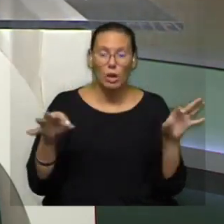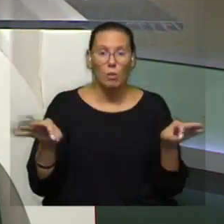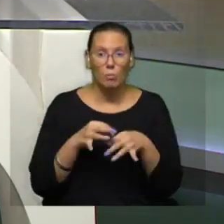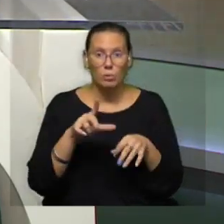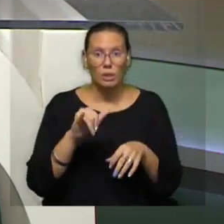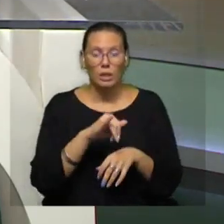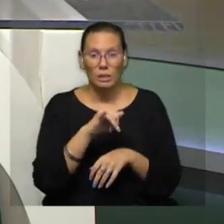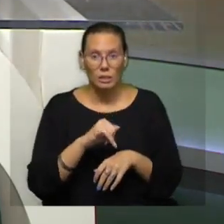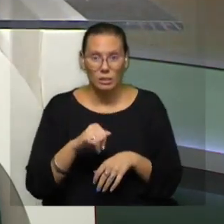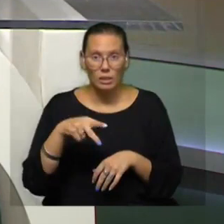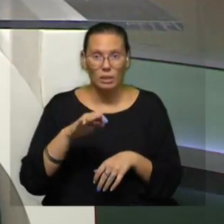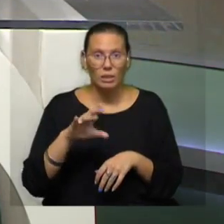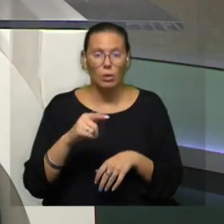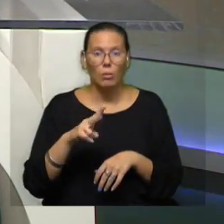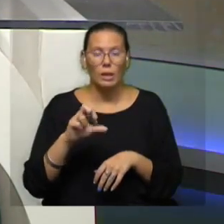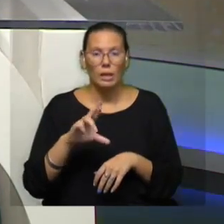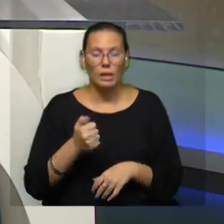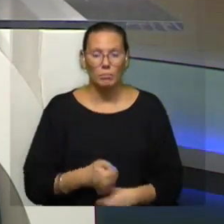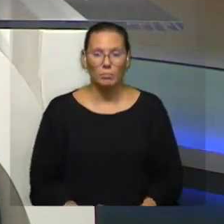Liz junto a Nico Varela.